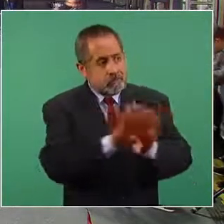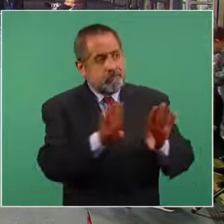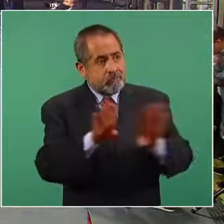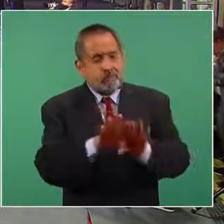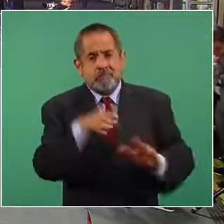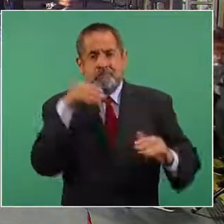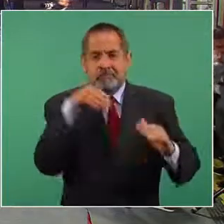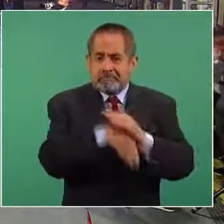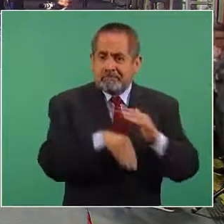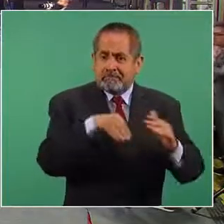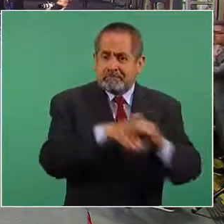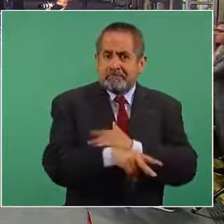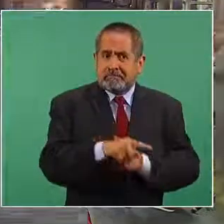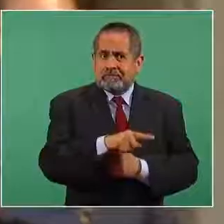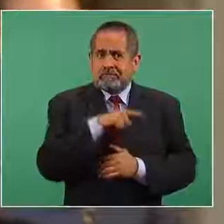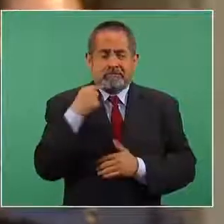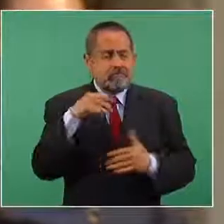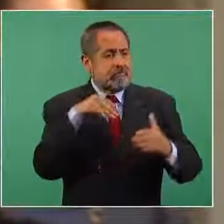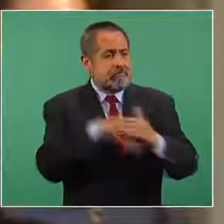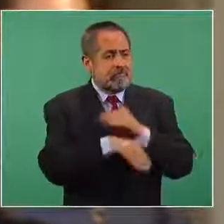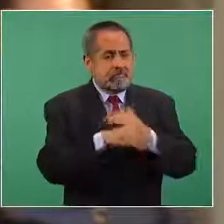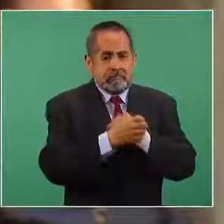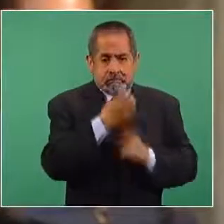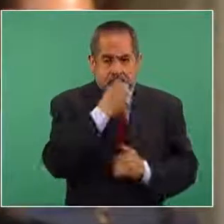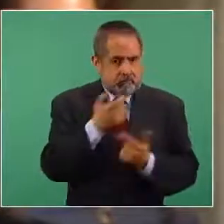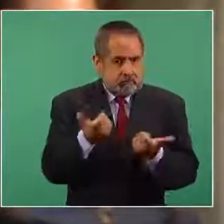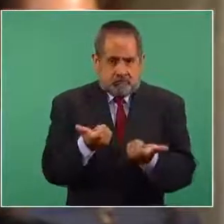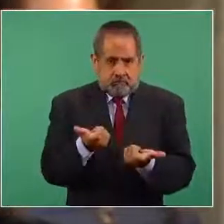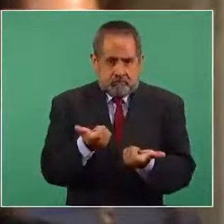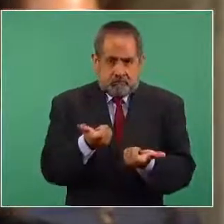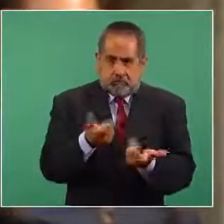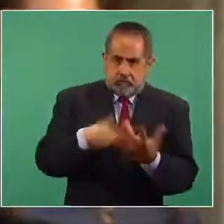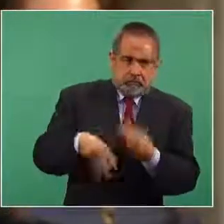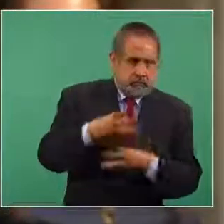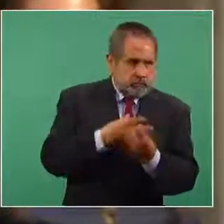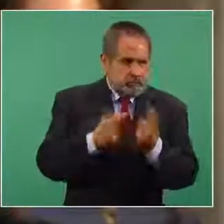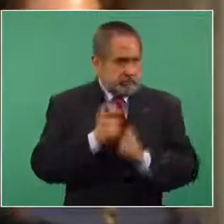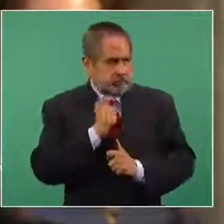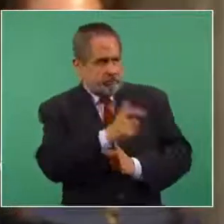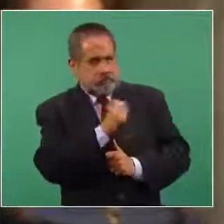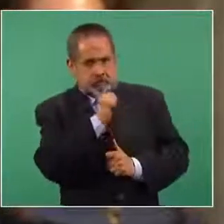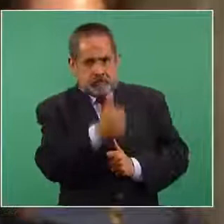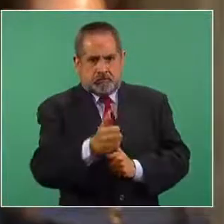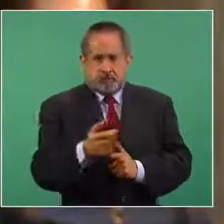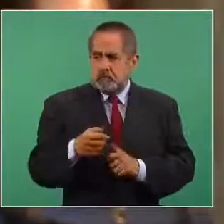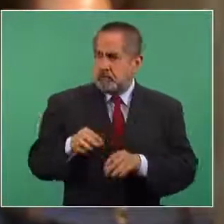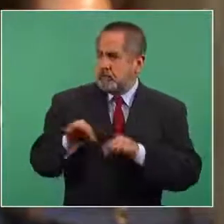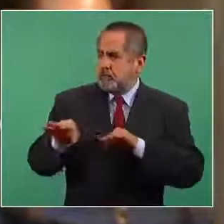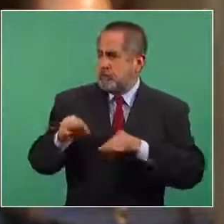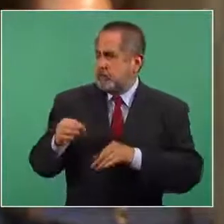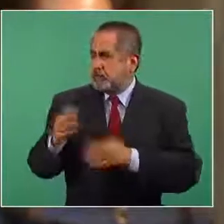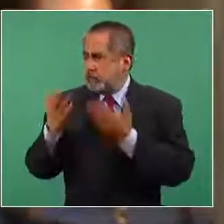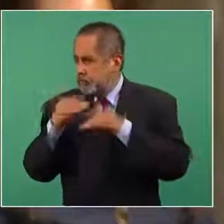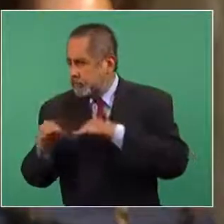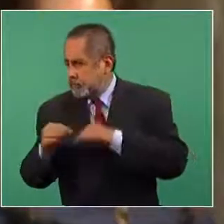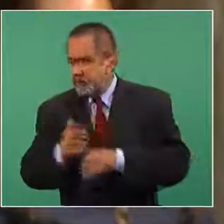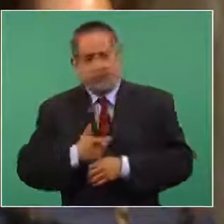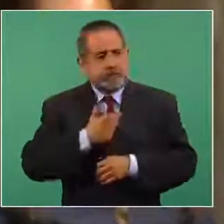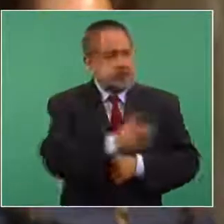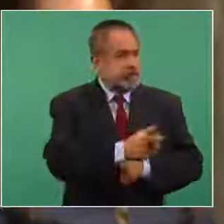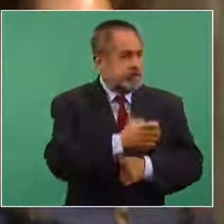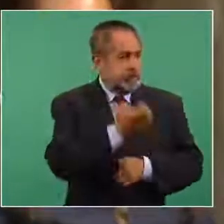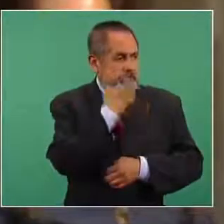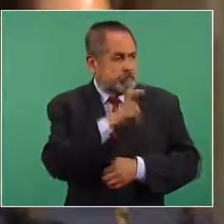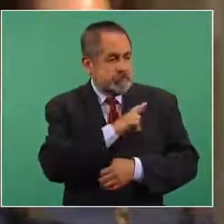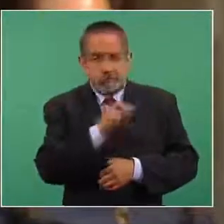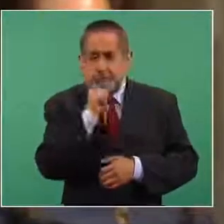varios colegios por esta falta de recursos de los padres de familia que han perdido empleos. ¿Qué proyecto hay o si